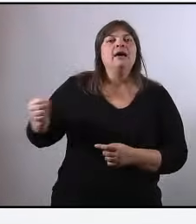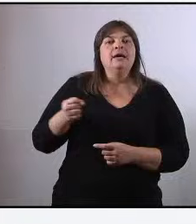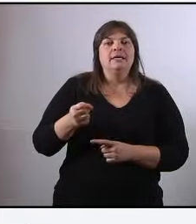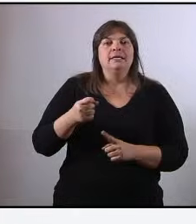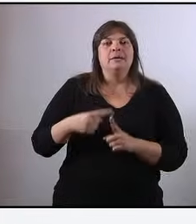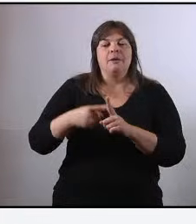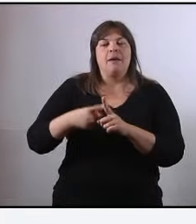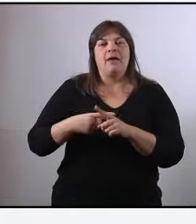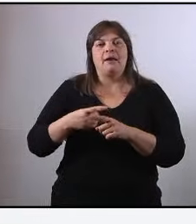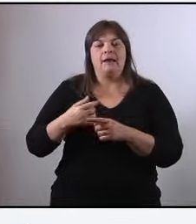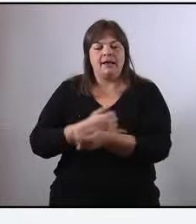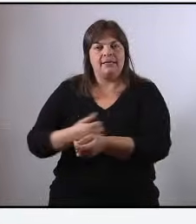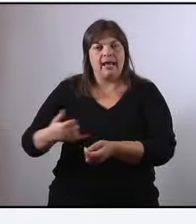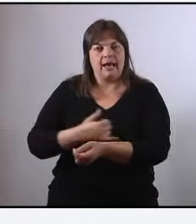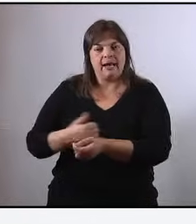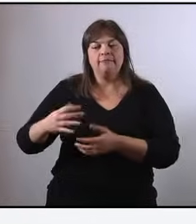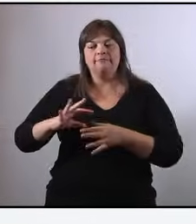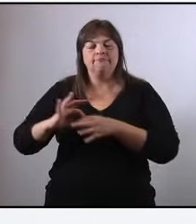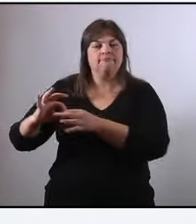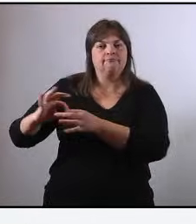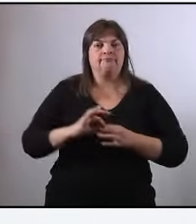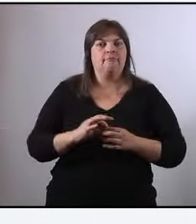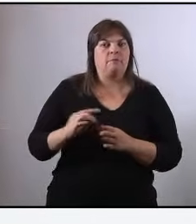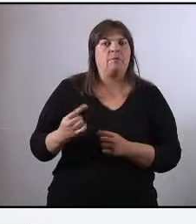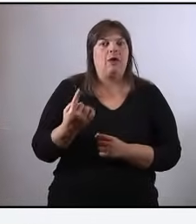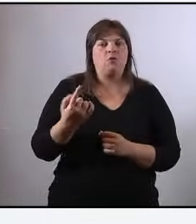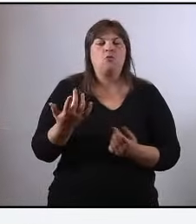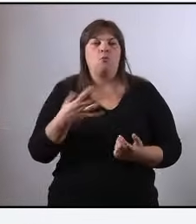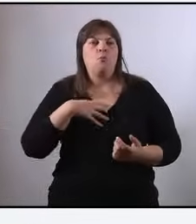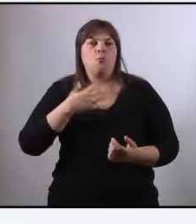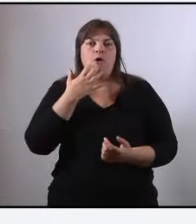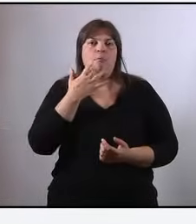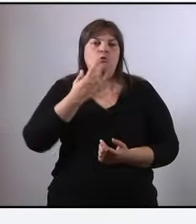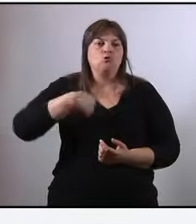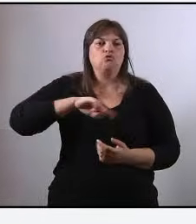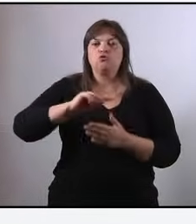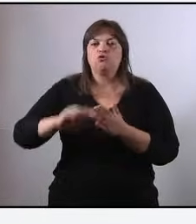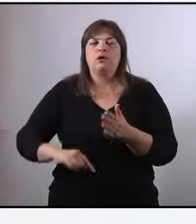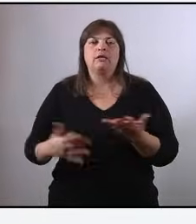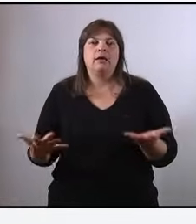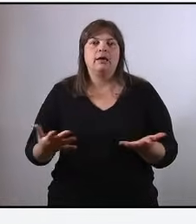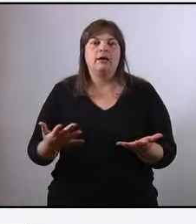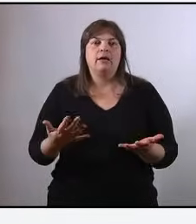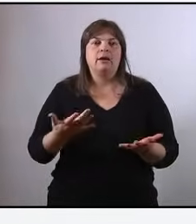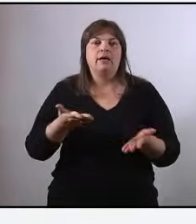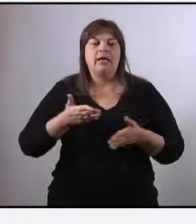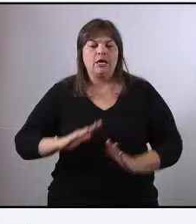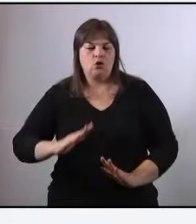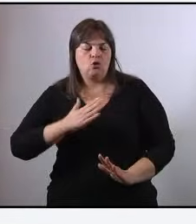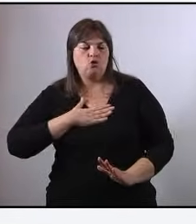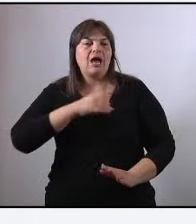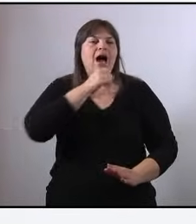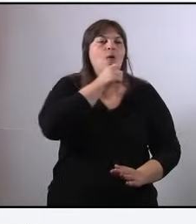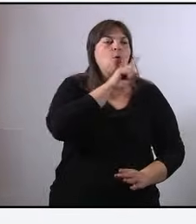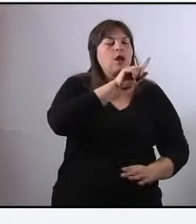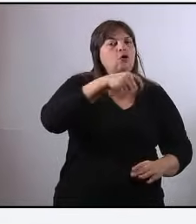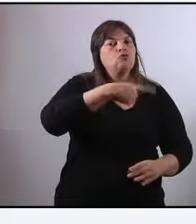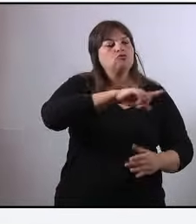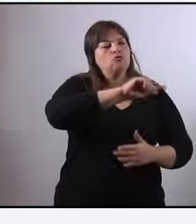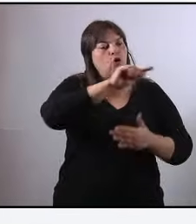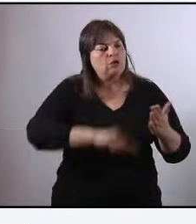de consanguinidad o afinidad, es decir, podremos contratar a los abuelos de nuestros hijos para que cuiden de